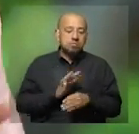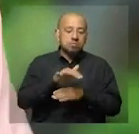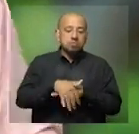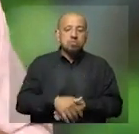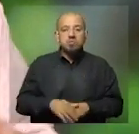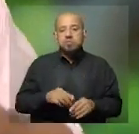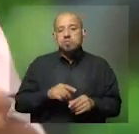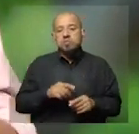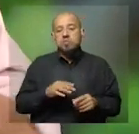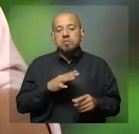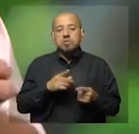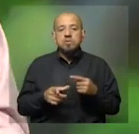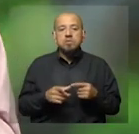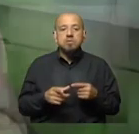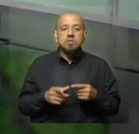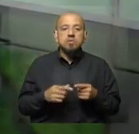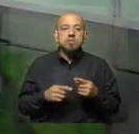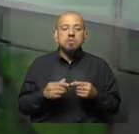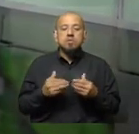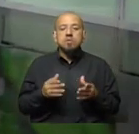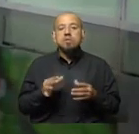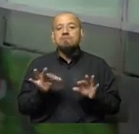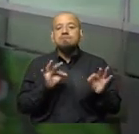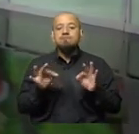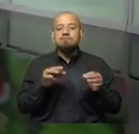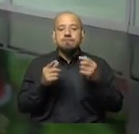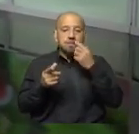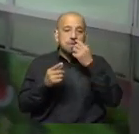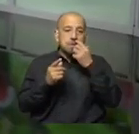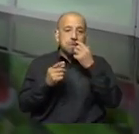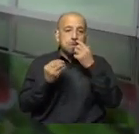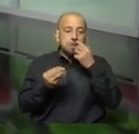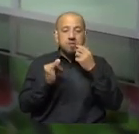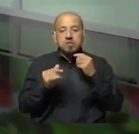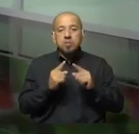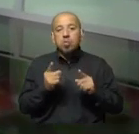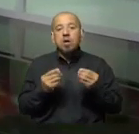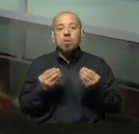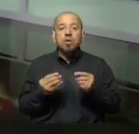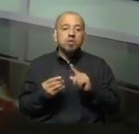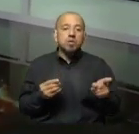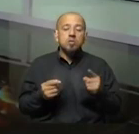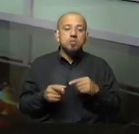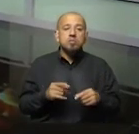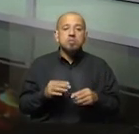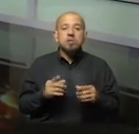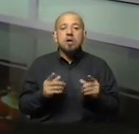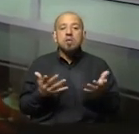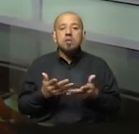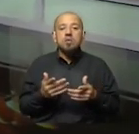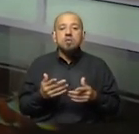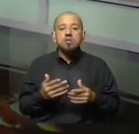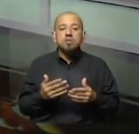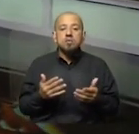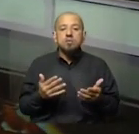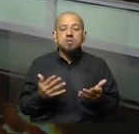que ha tenido que primero empezar a elegir, bueno, cuál sigo regando, cuál dejo de regar. Y ahora hay muchos que, de repente, ahora hablaba